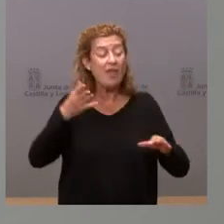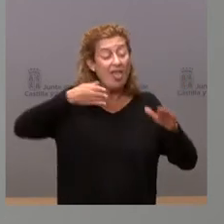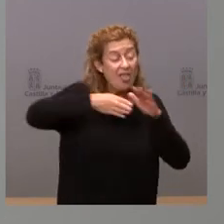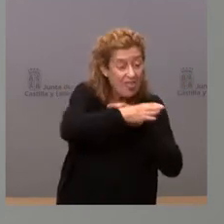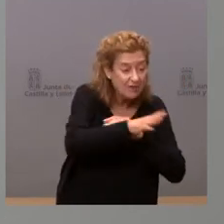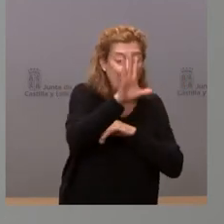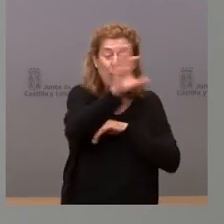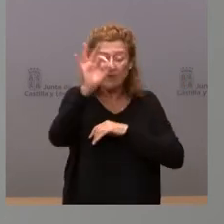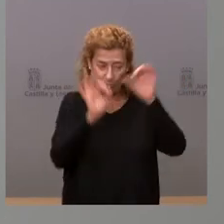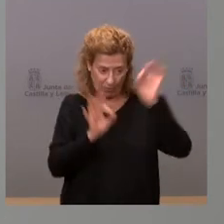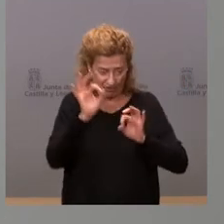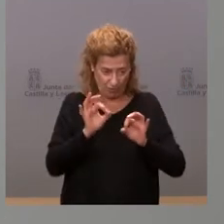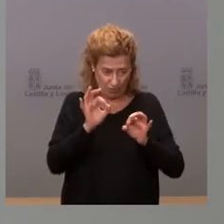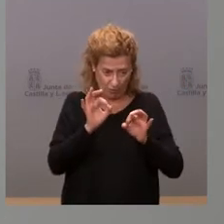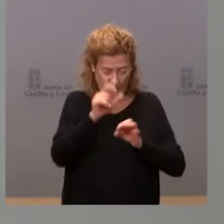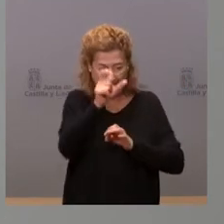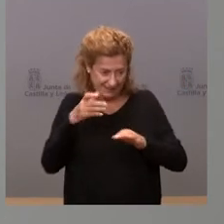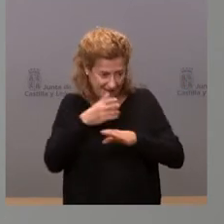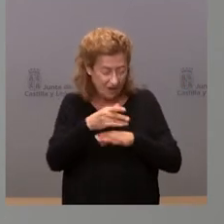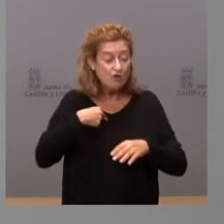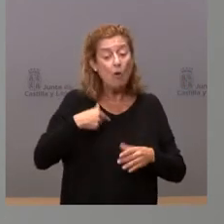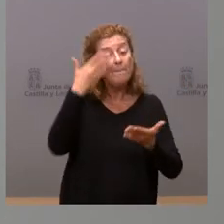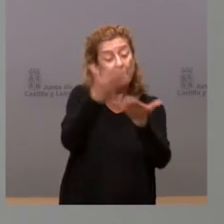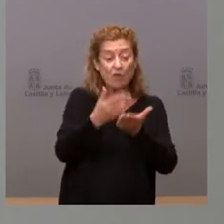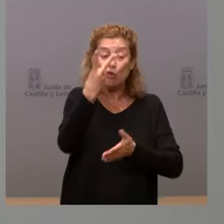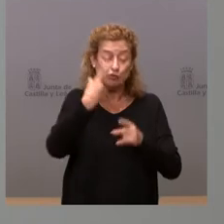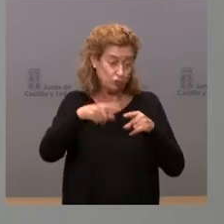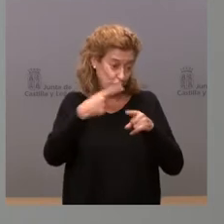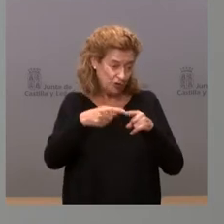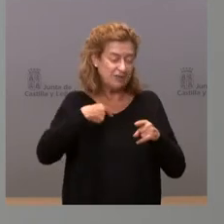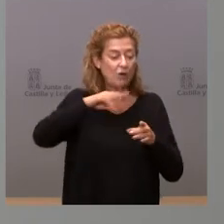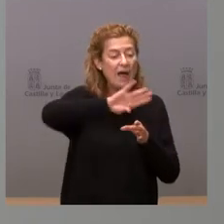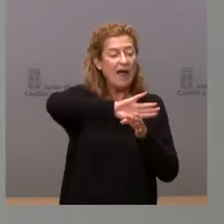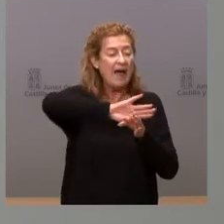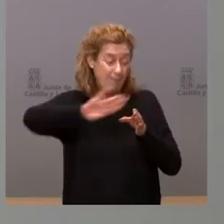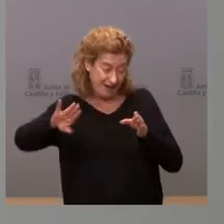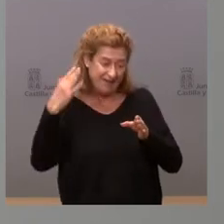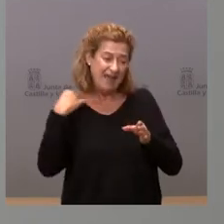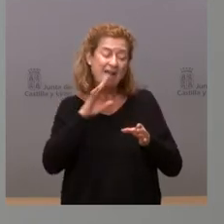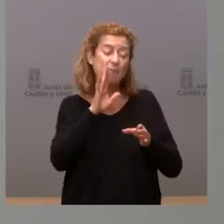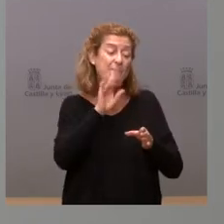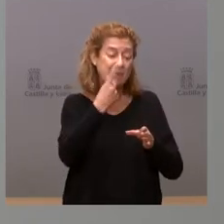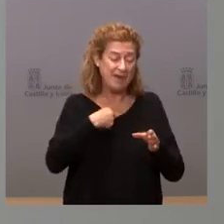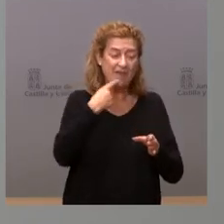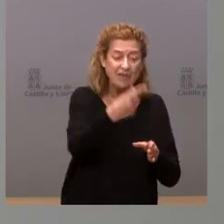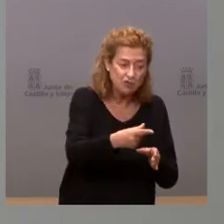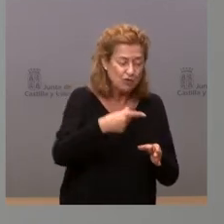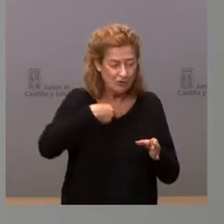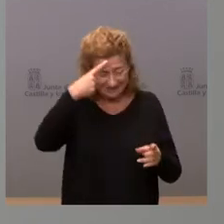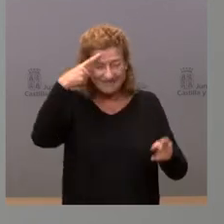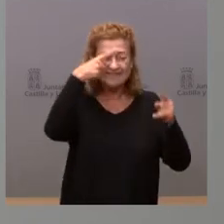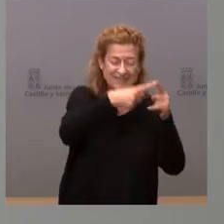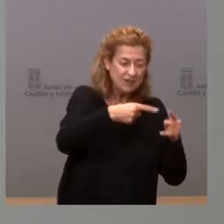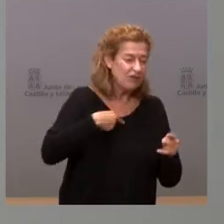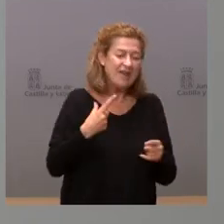50% y nosotros hicimos dos peticiones aparte la primera como he dicho anteriormente es insistir en nuestra necesidad de poner